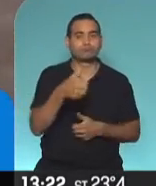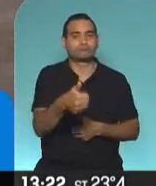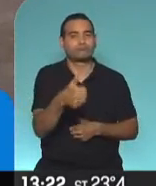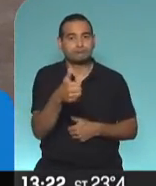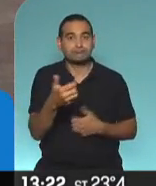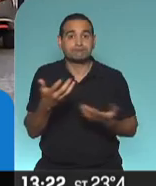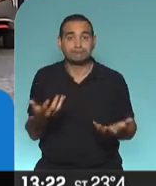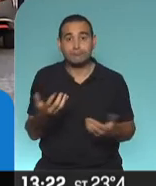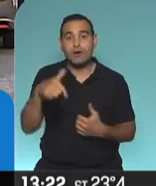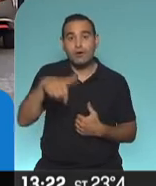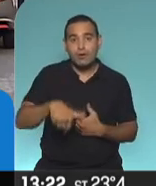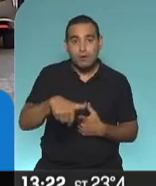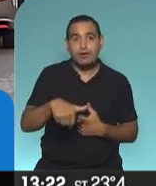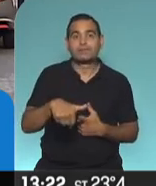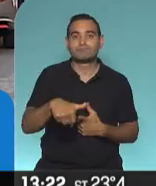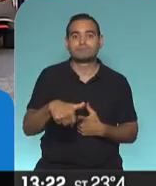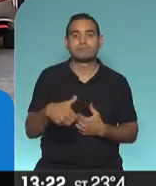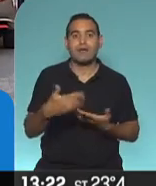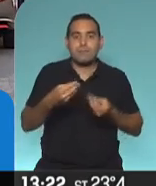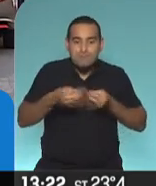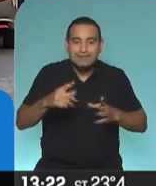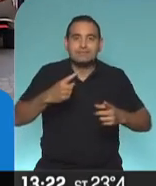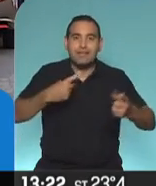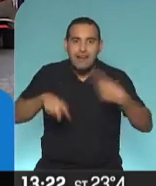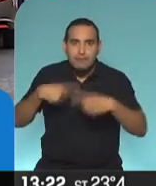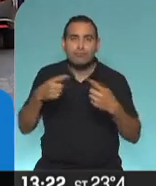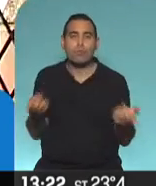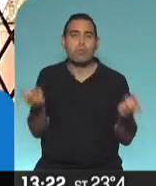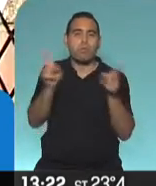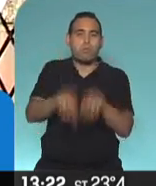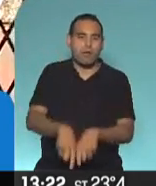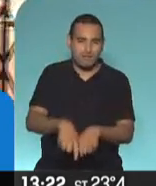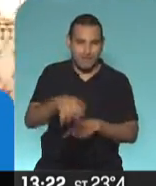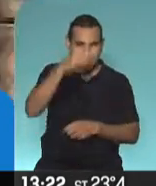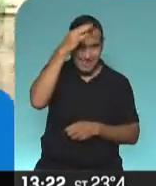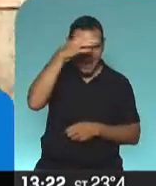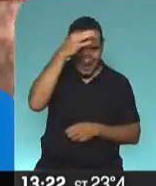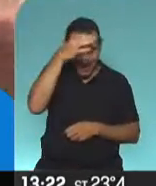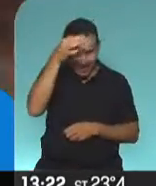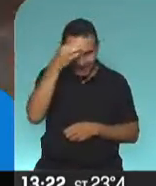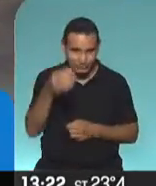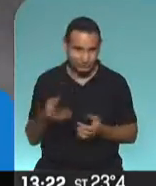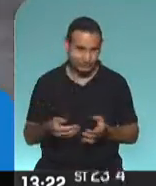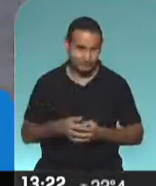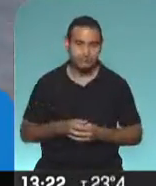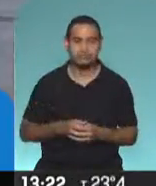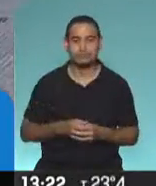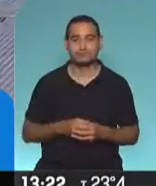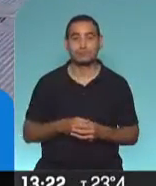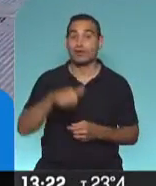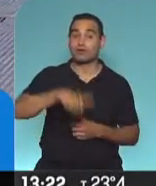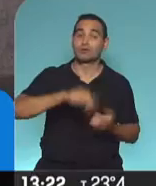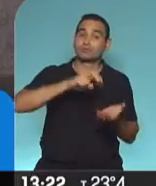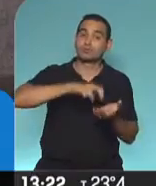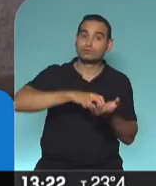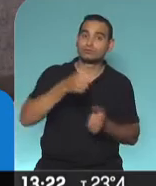que por lo menos existe el trámite inicial como para poder destrabar la apertura definitiva. Con la buena